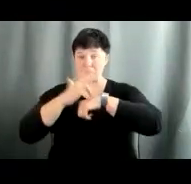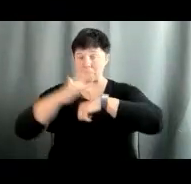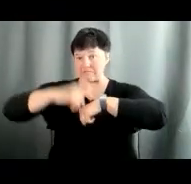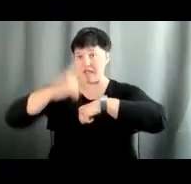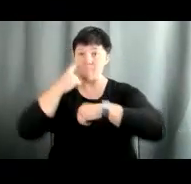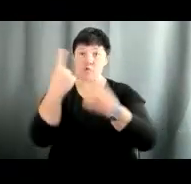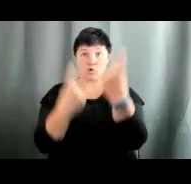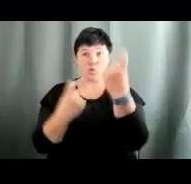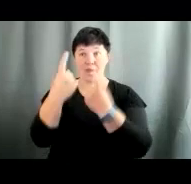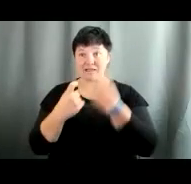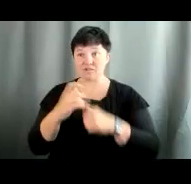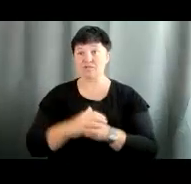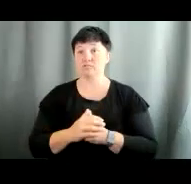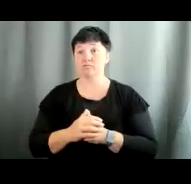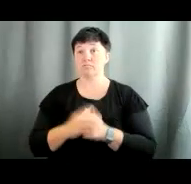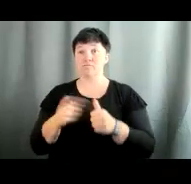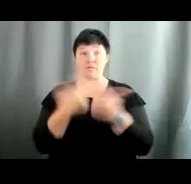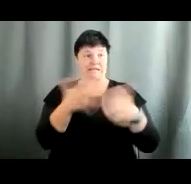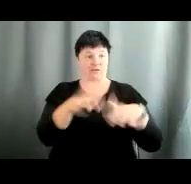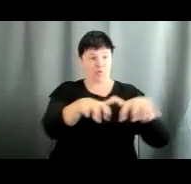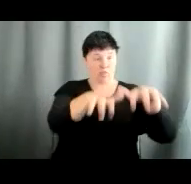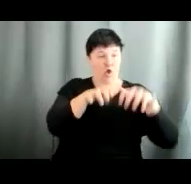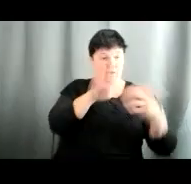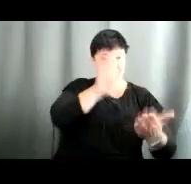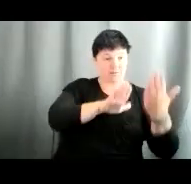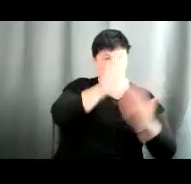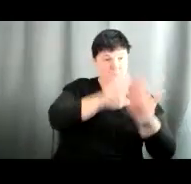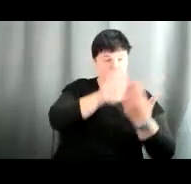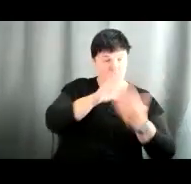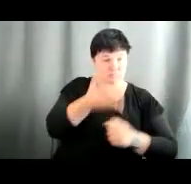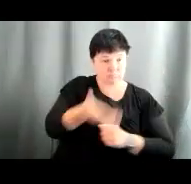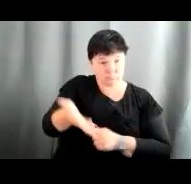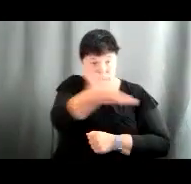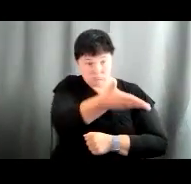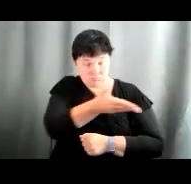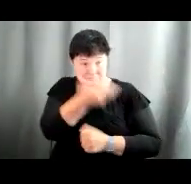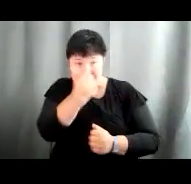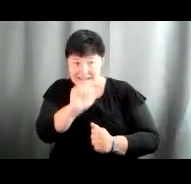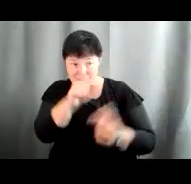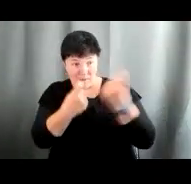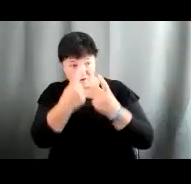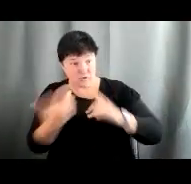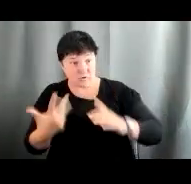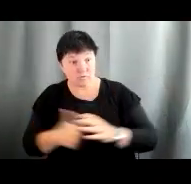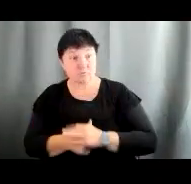Primero, aquí en la audiencia, ¿hay alguna pregunta para Peter y Héctor?